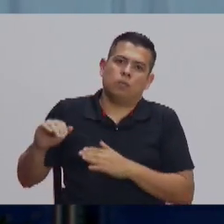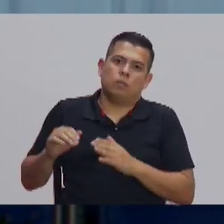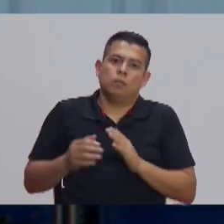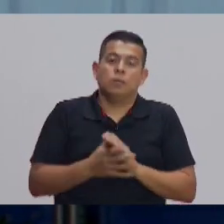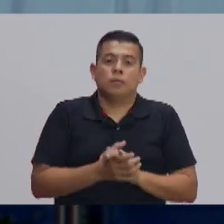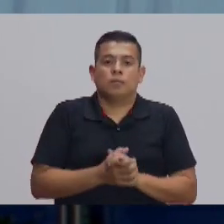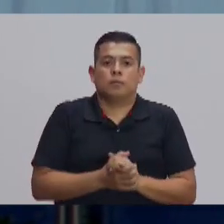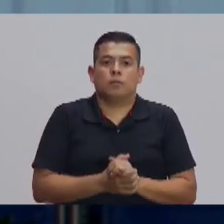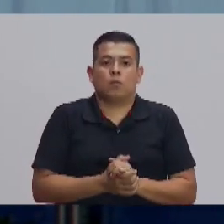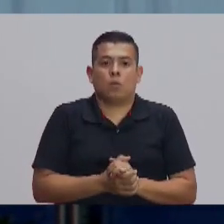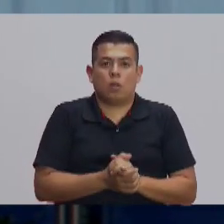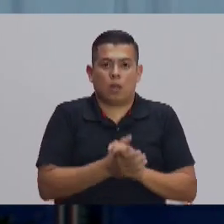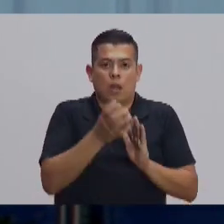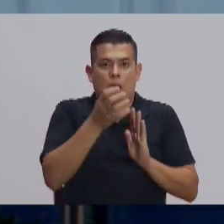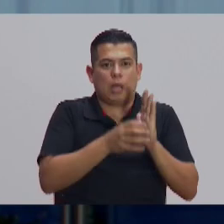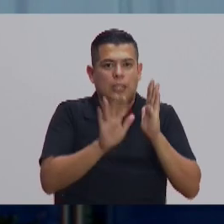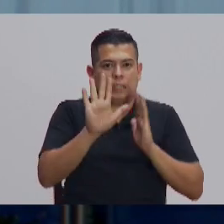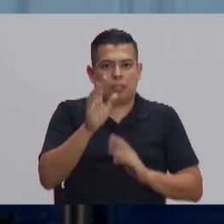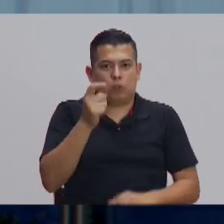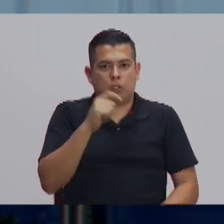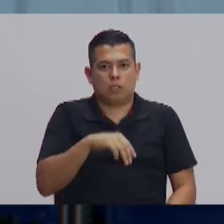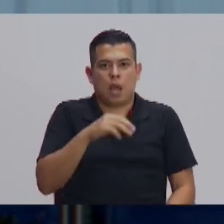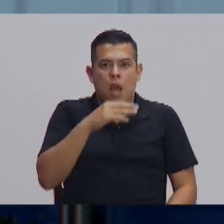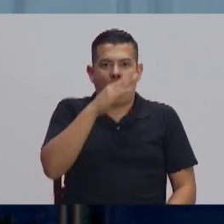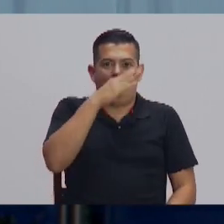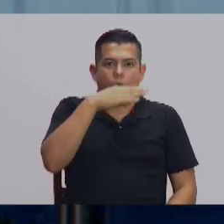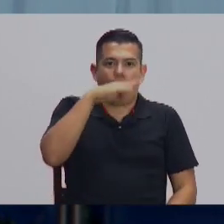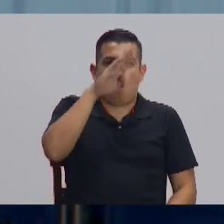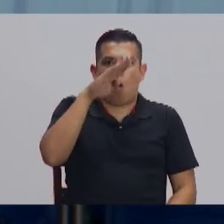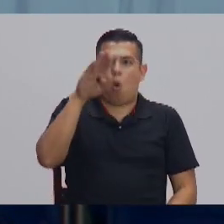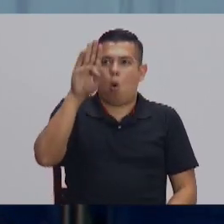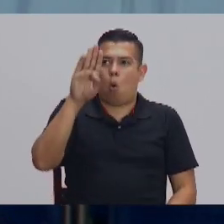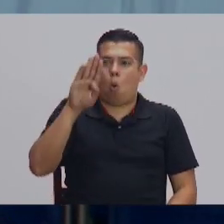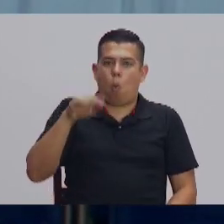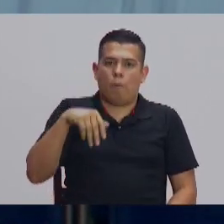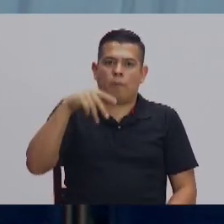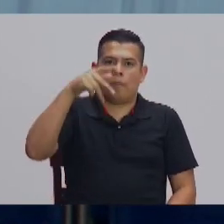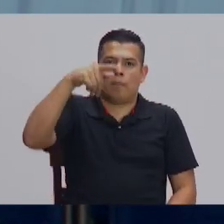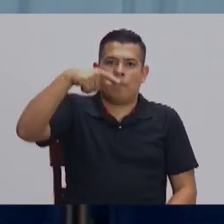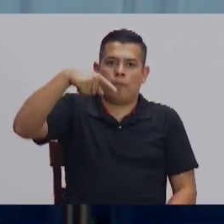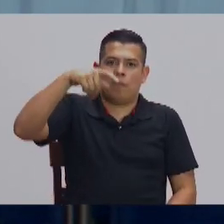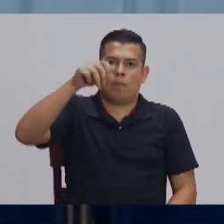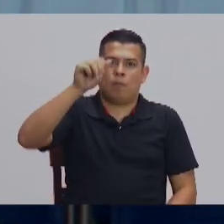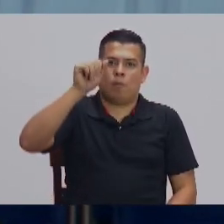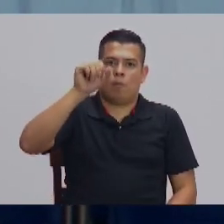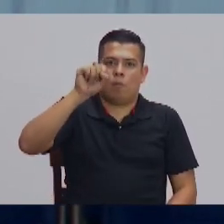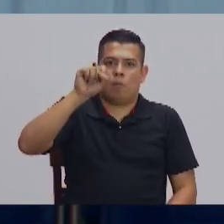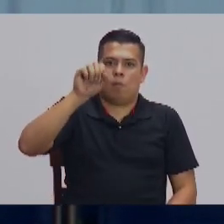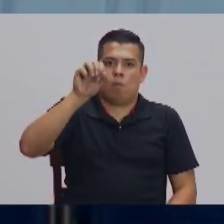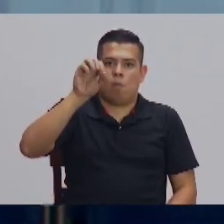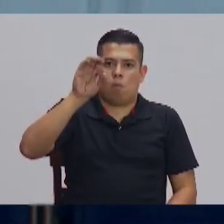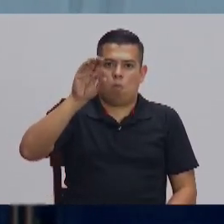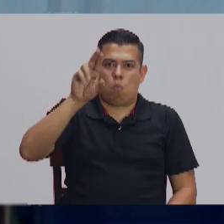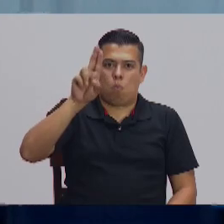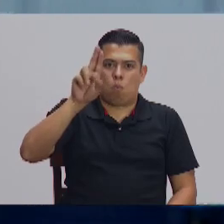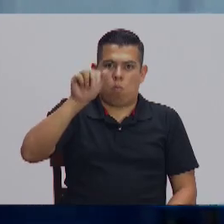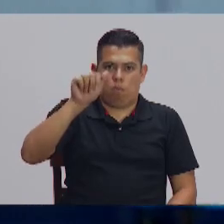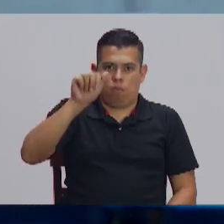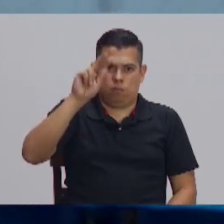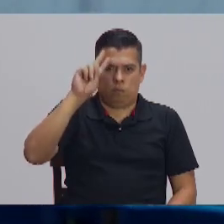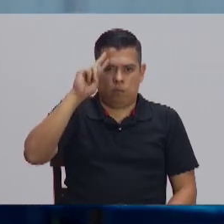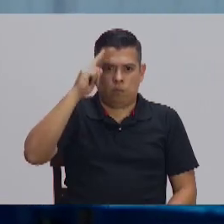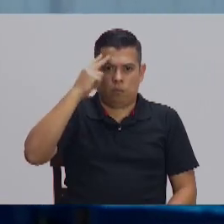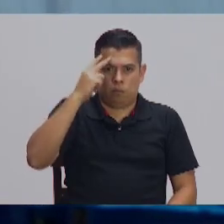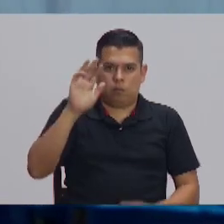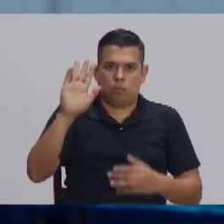continúa la pascua se recuerda de la película de los 10 mandamientos en donde van matan un corderito